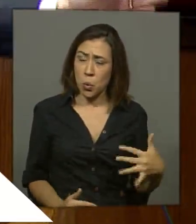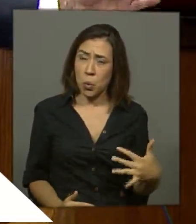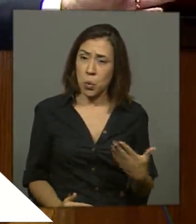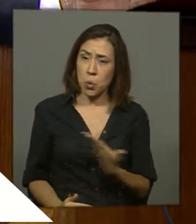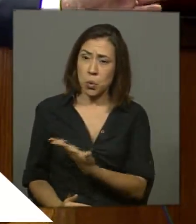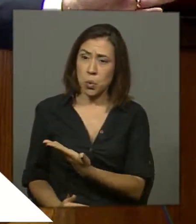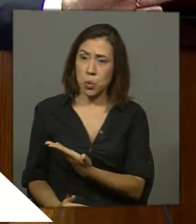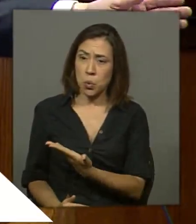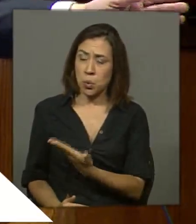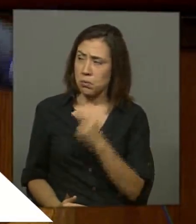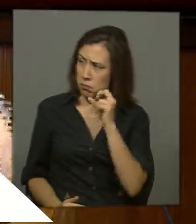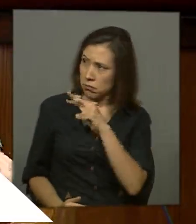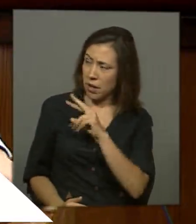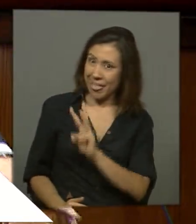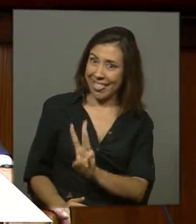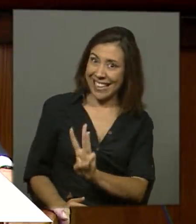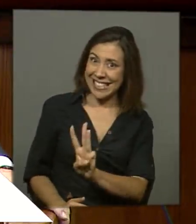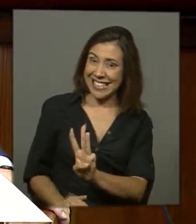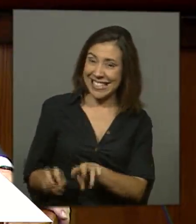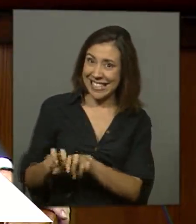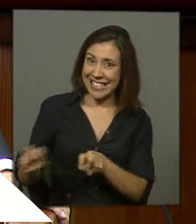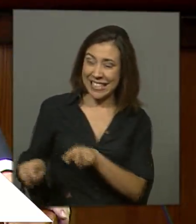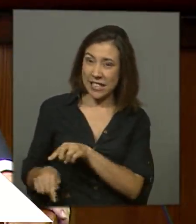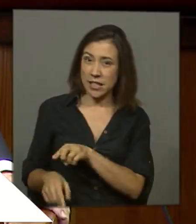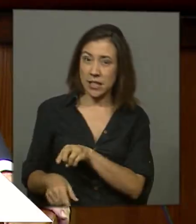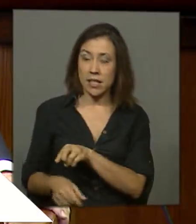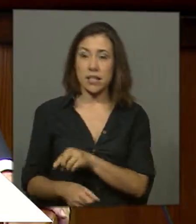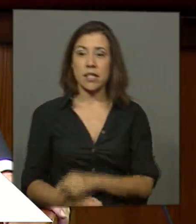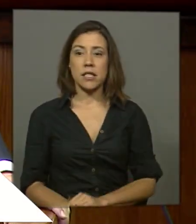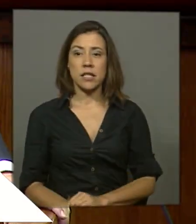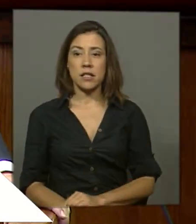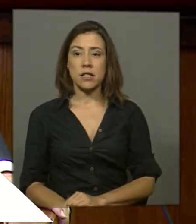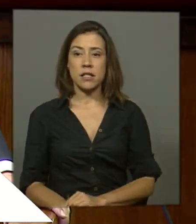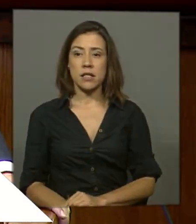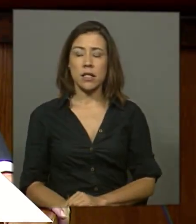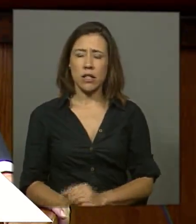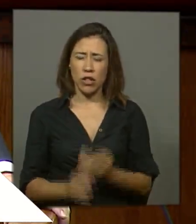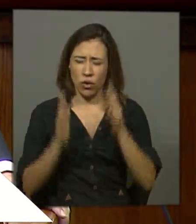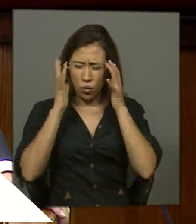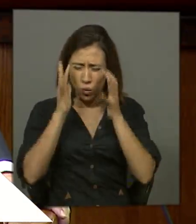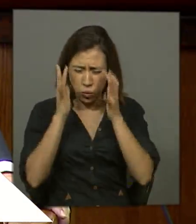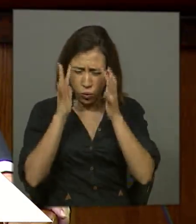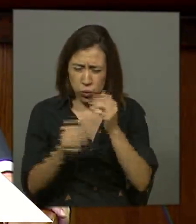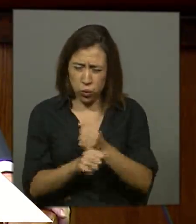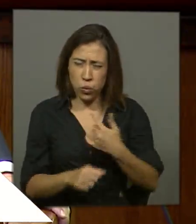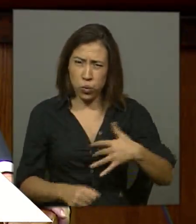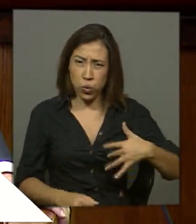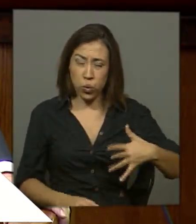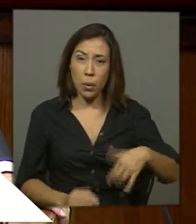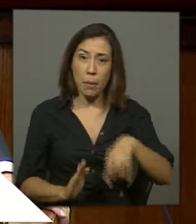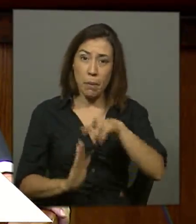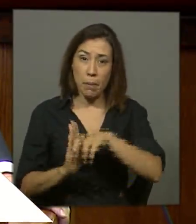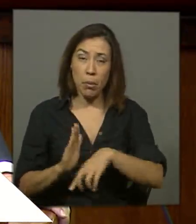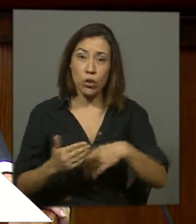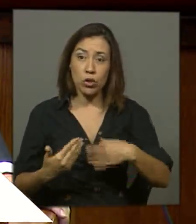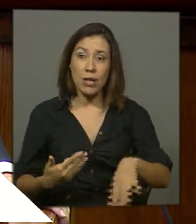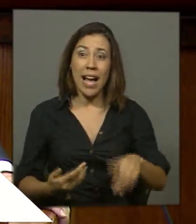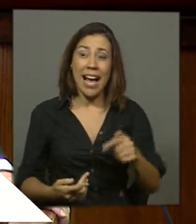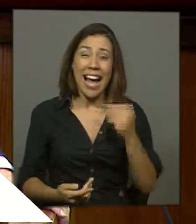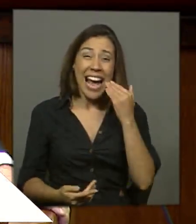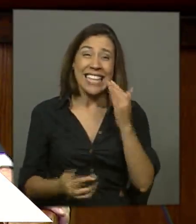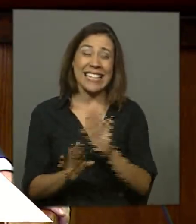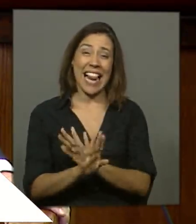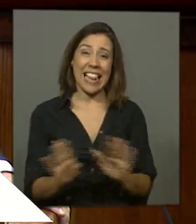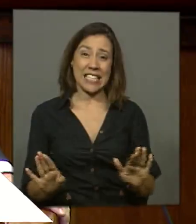veo por lo menos a tres de ellos que han estado muy inmersos en esta tarea y están los proyectos están prácticamente